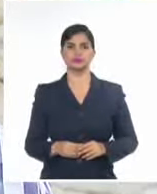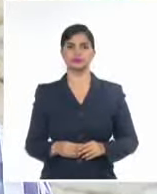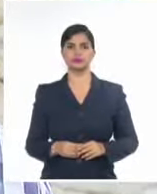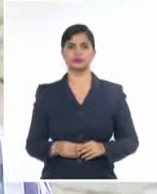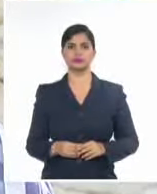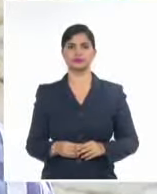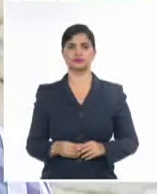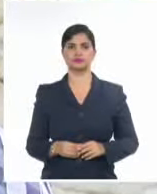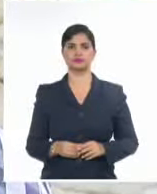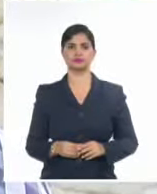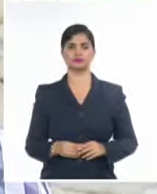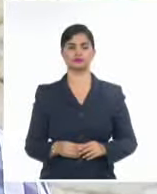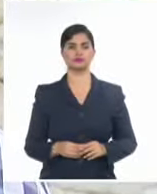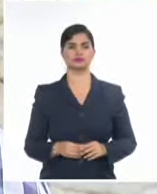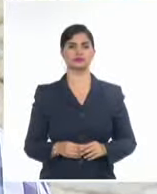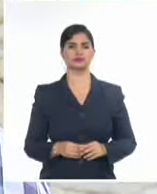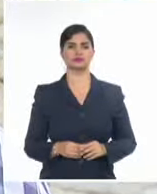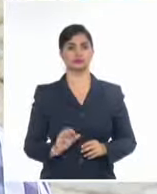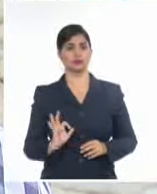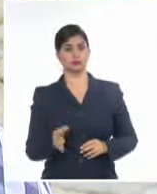tenemos que rendirle